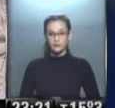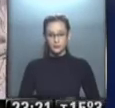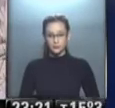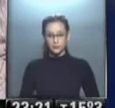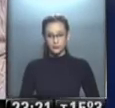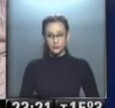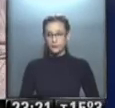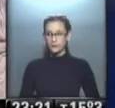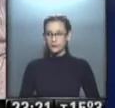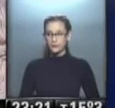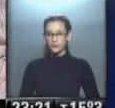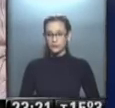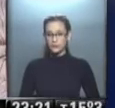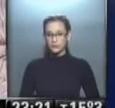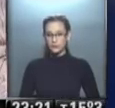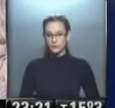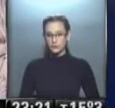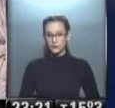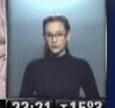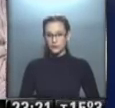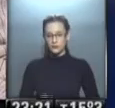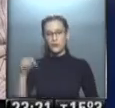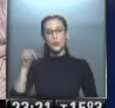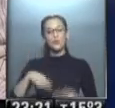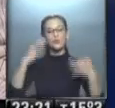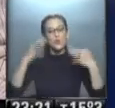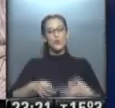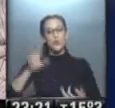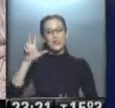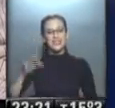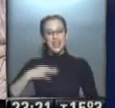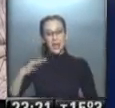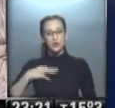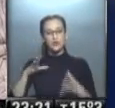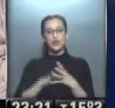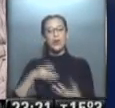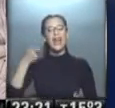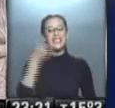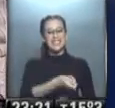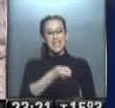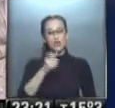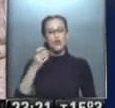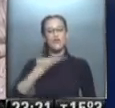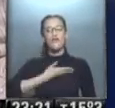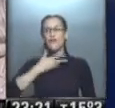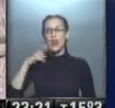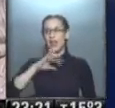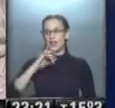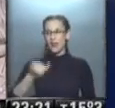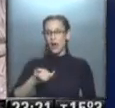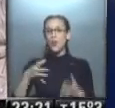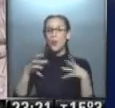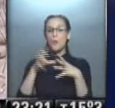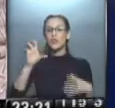Al cumplirse justamente los 3 años del asesinato de Mariano Ferreira, la CTA lanzó su